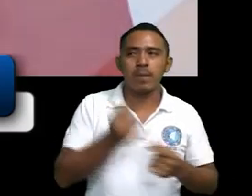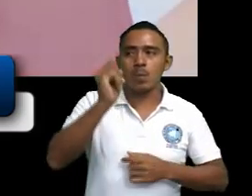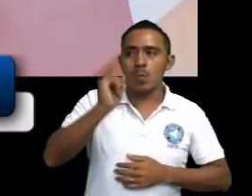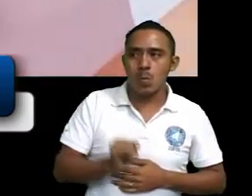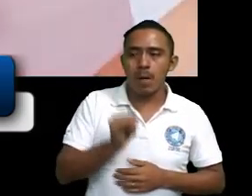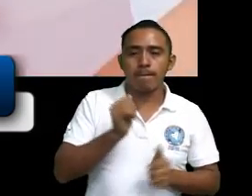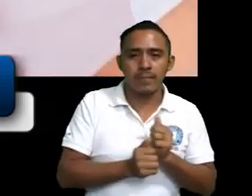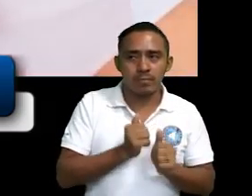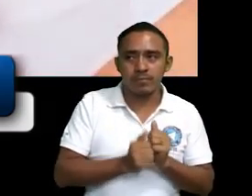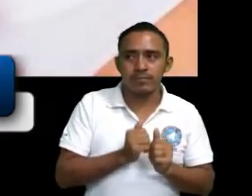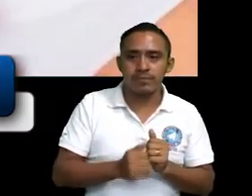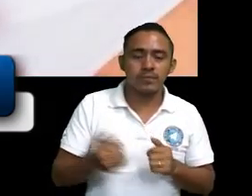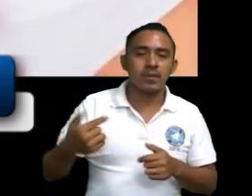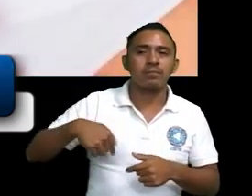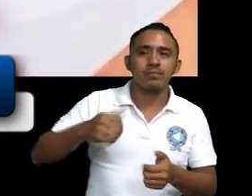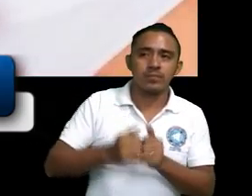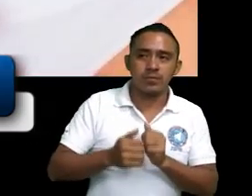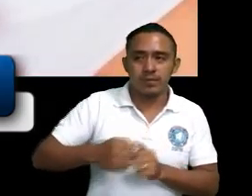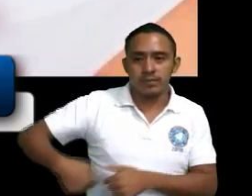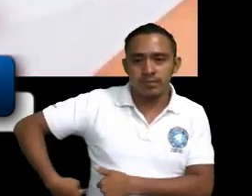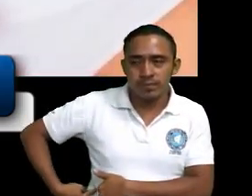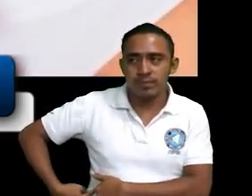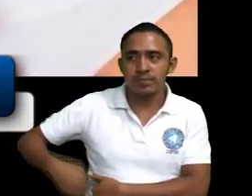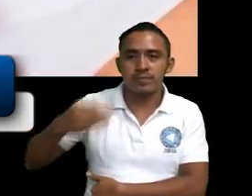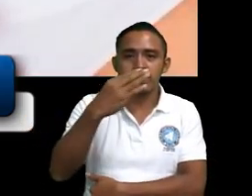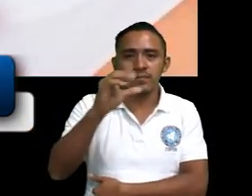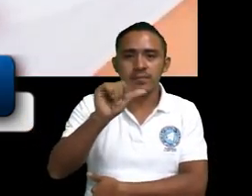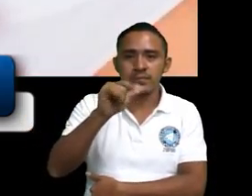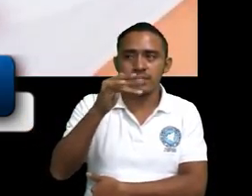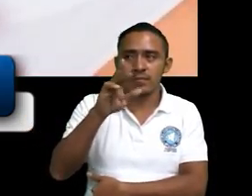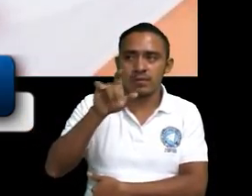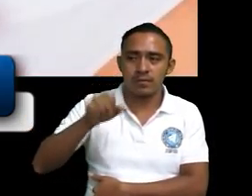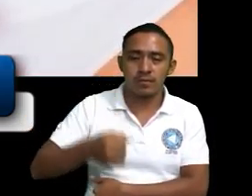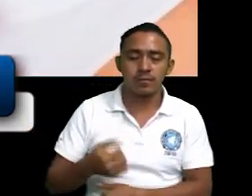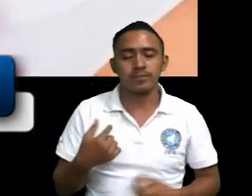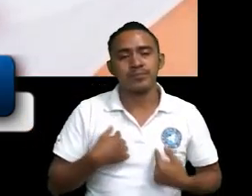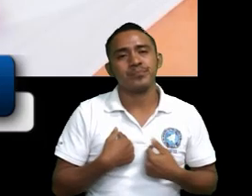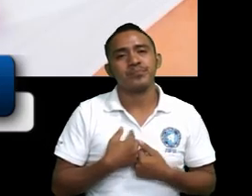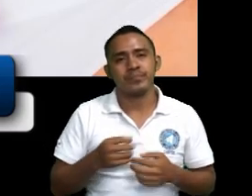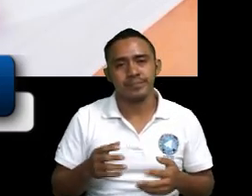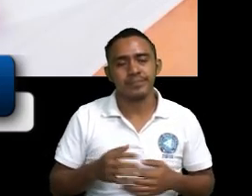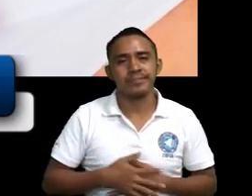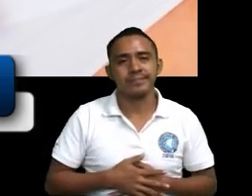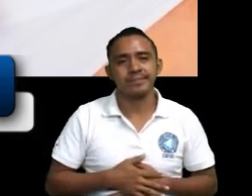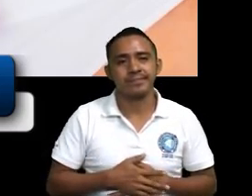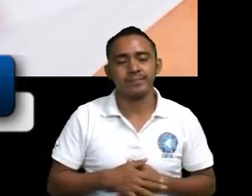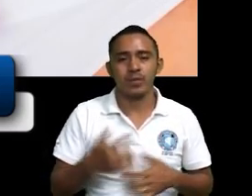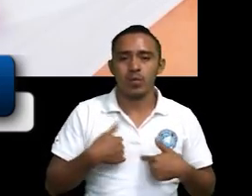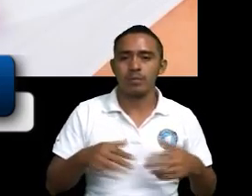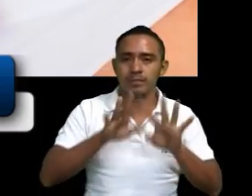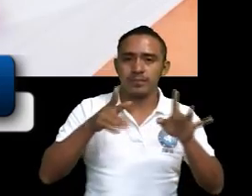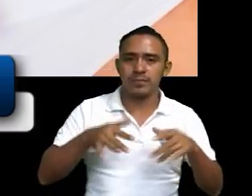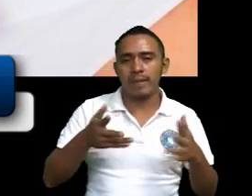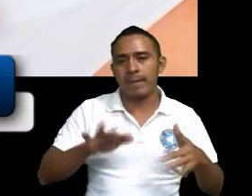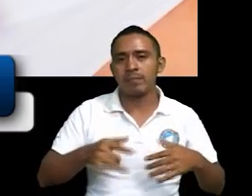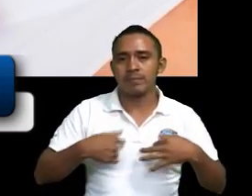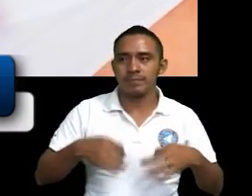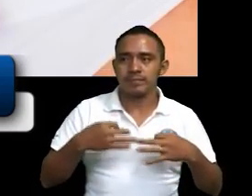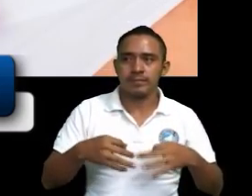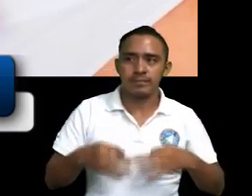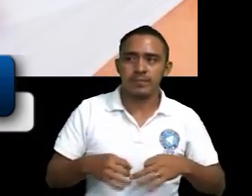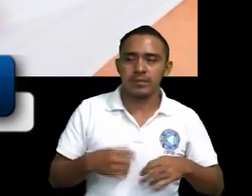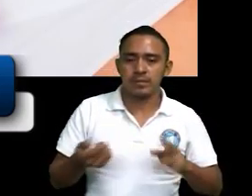de riesgo para que te parezcan los cálculos, ¿verdad? Si me decís, soy una mujer en edad fértil y tengo